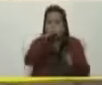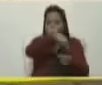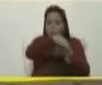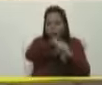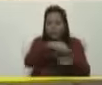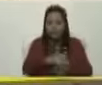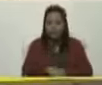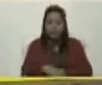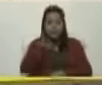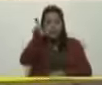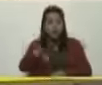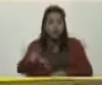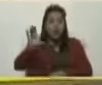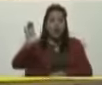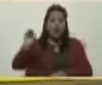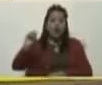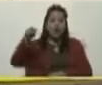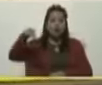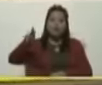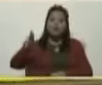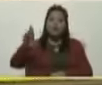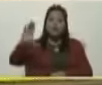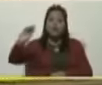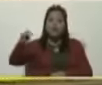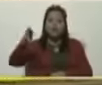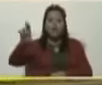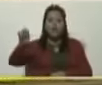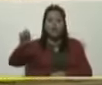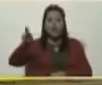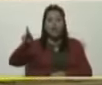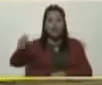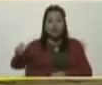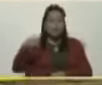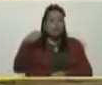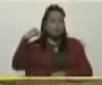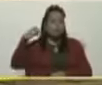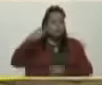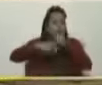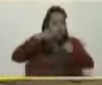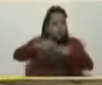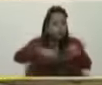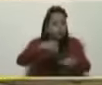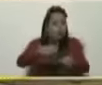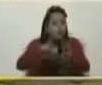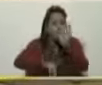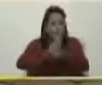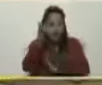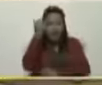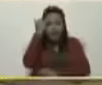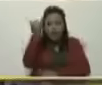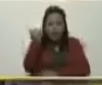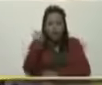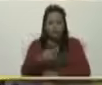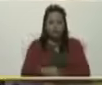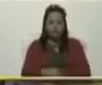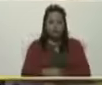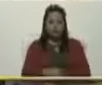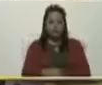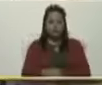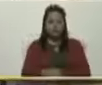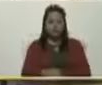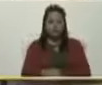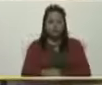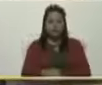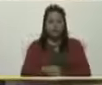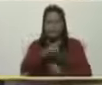conuquero, de siglos y siglos, nuestros abuelos indígenas desarrollaron el concepto de conuco. Y luego nuestros